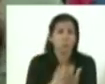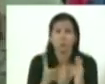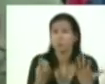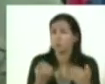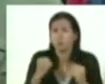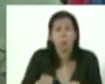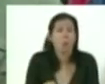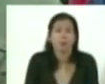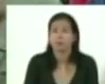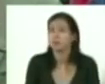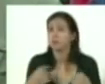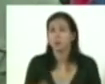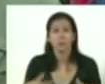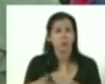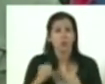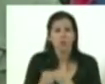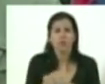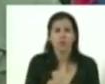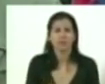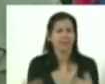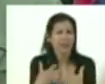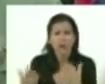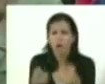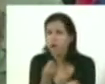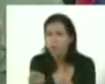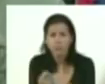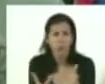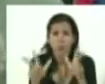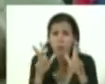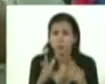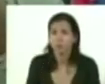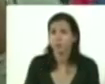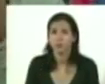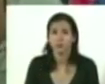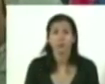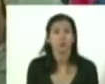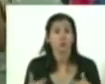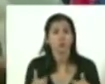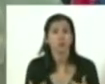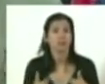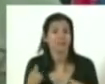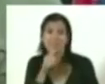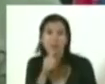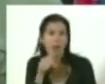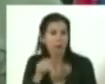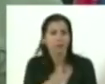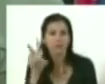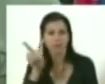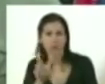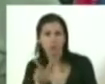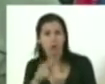la guerra económica más despiadada que pueblo alguno haya sido víctima,